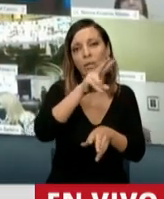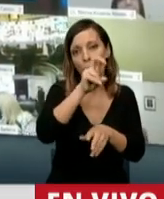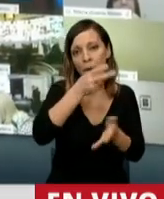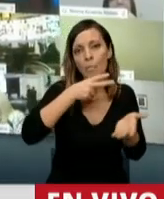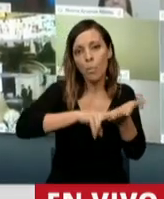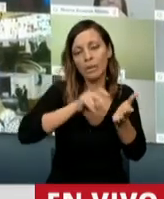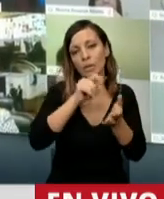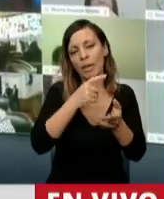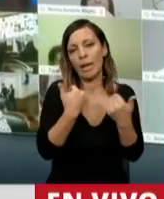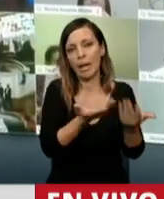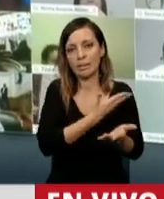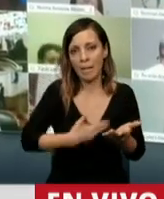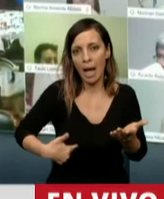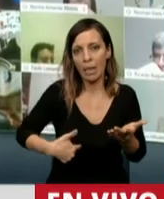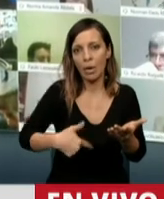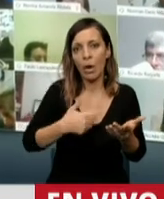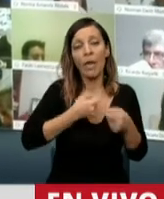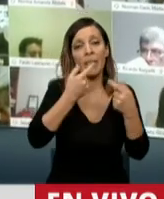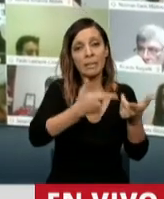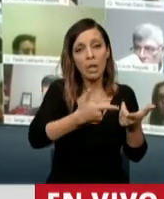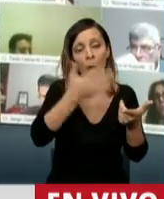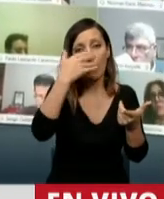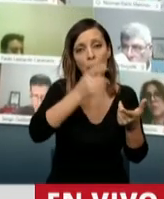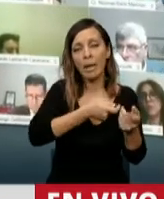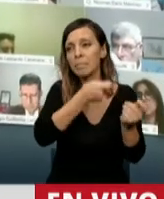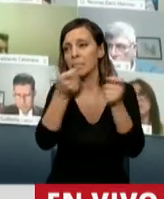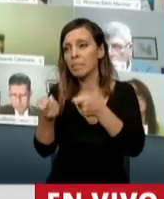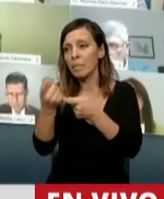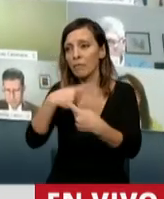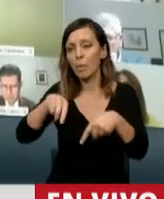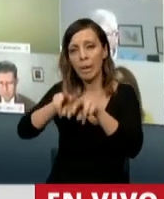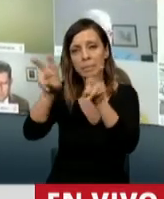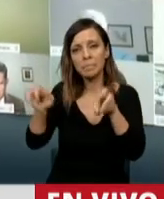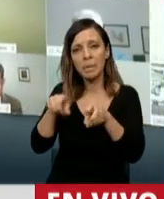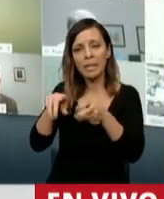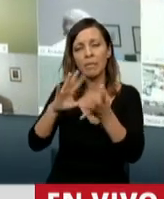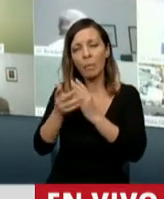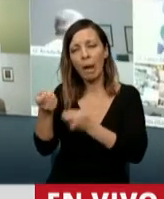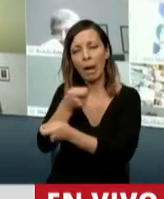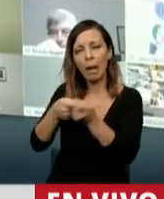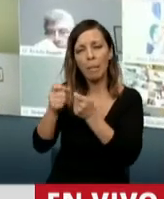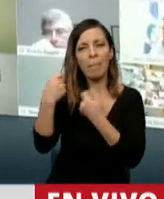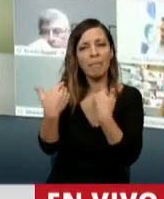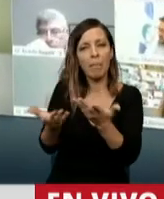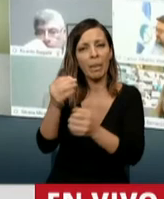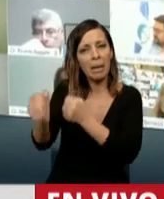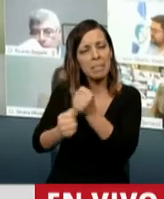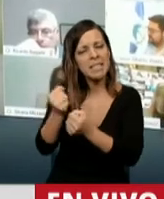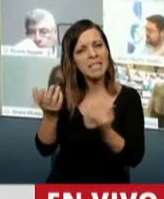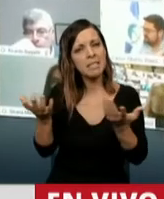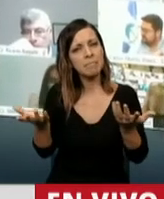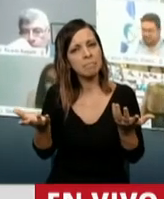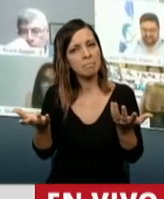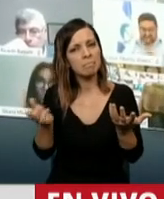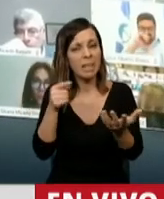del Estado y quedárselo para después volcarlo, estos recursos, al mercado de la especulación, no solo tienen un